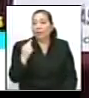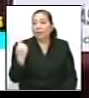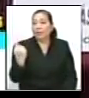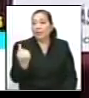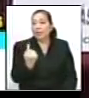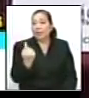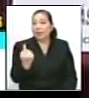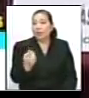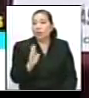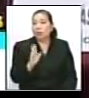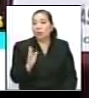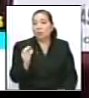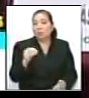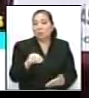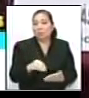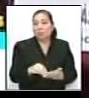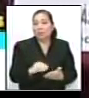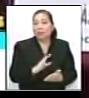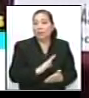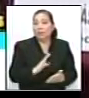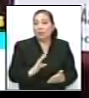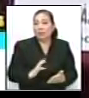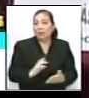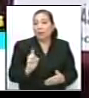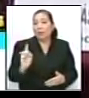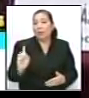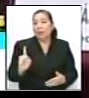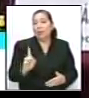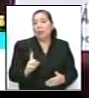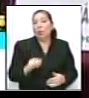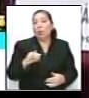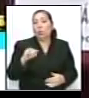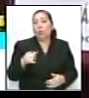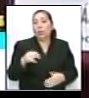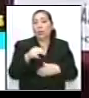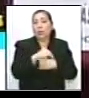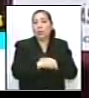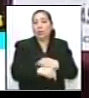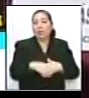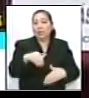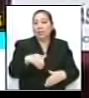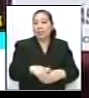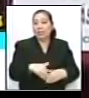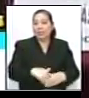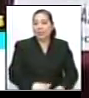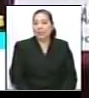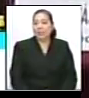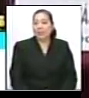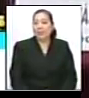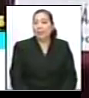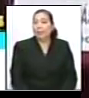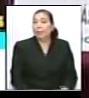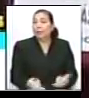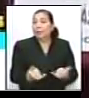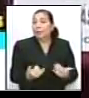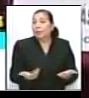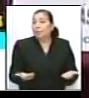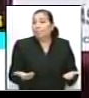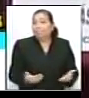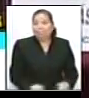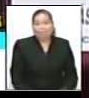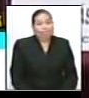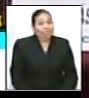genérica en supuesto agravio del Estado individualizado en el Jurado Nacional de Elecciones. Este